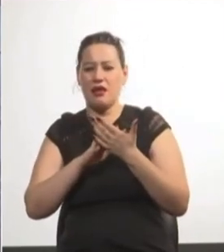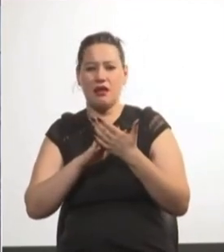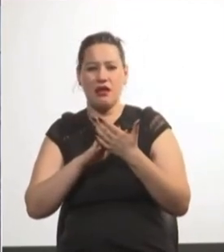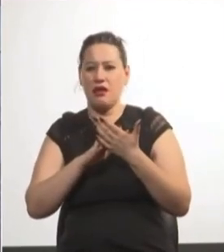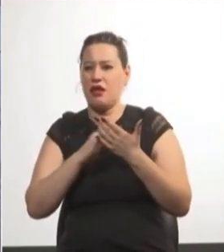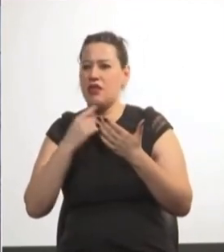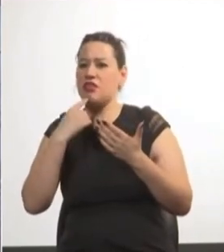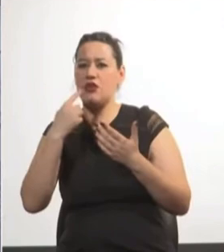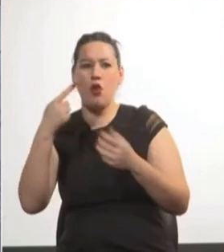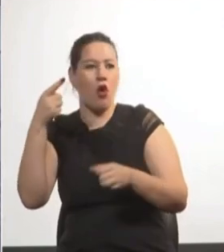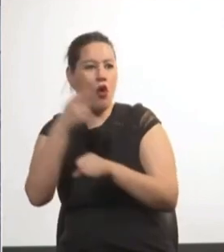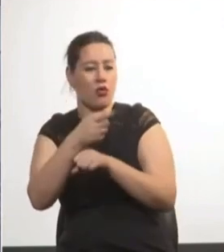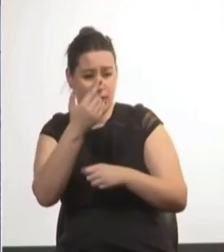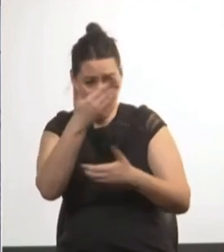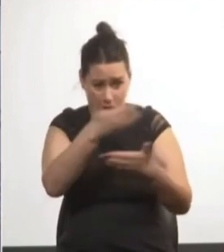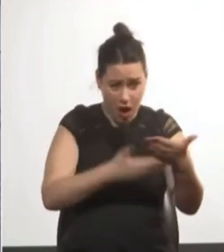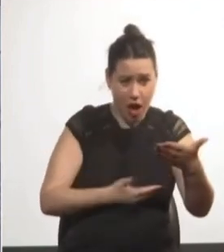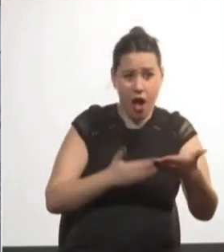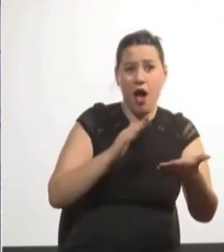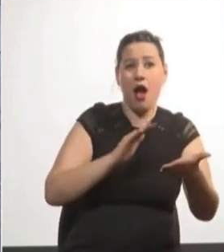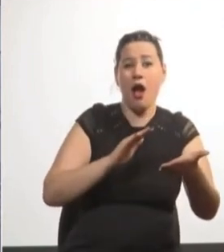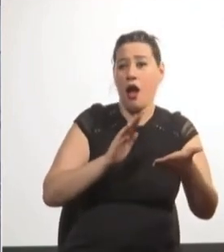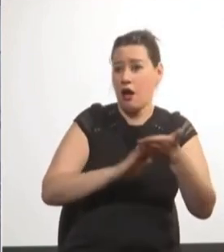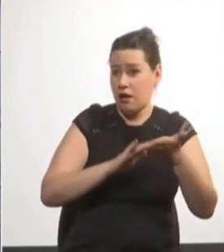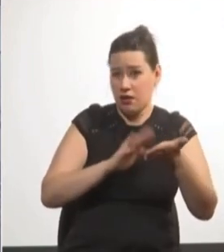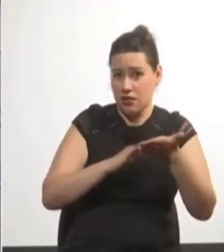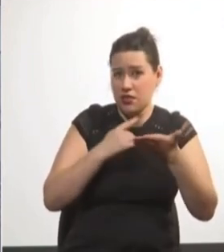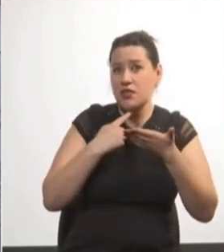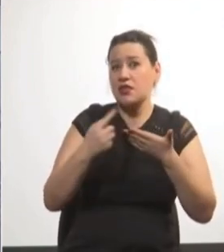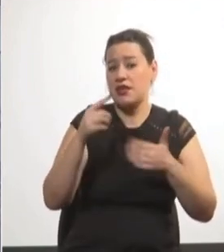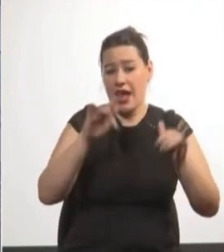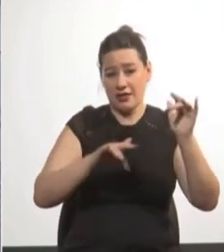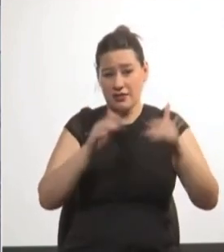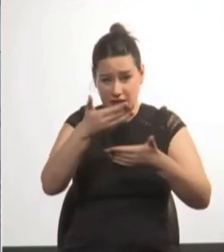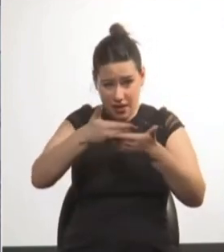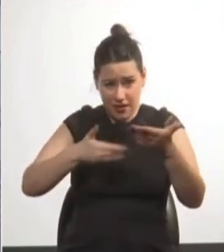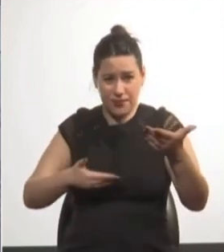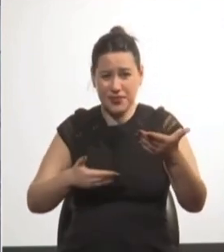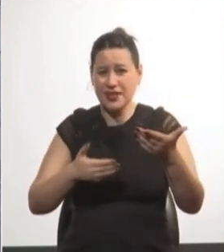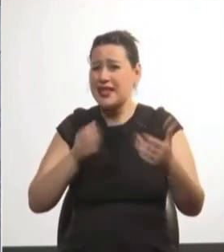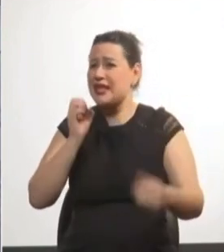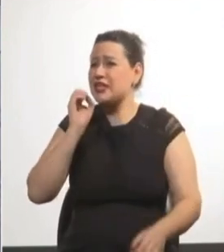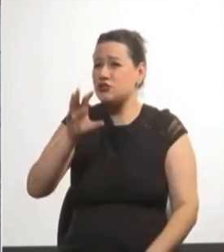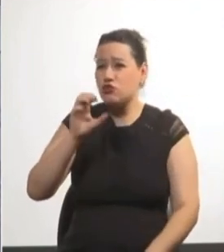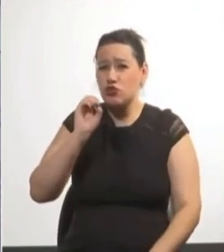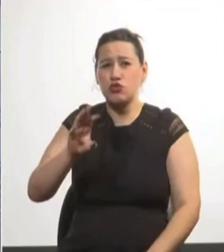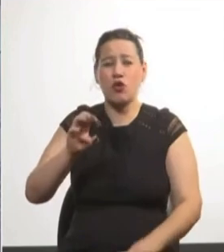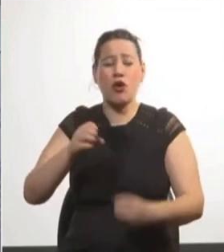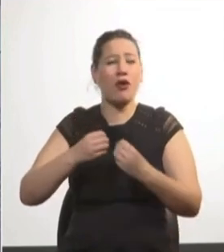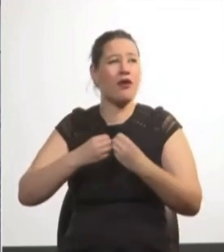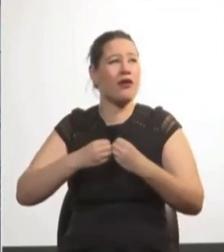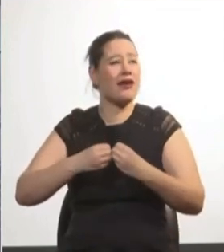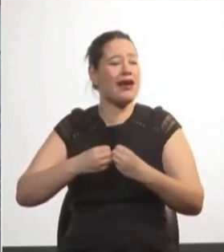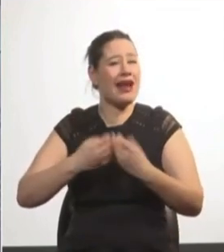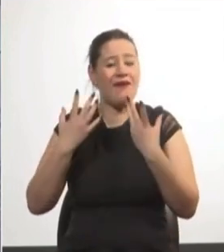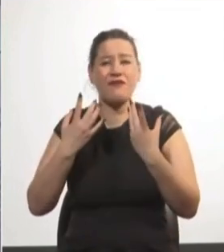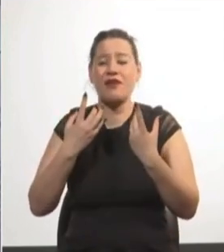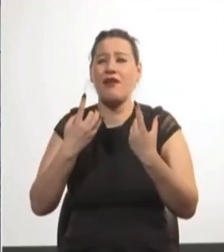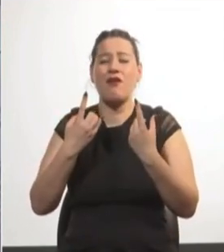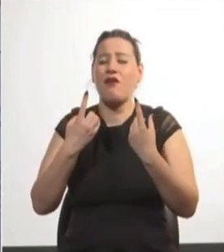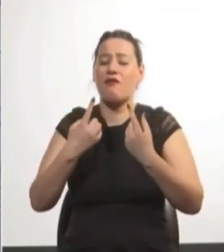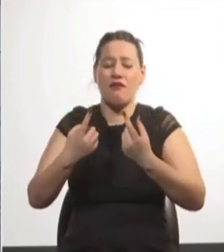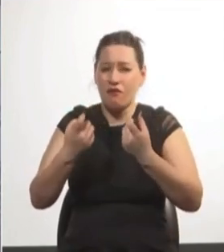actas. Porque realmente los insultos agraviantes fueron muy